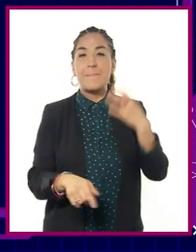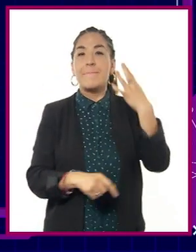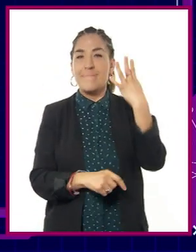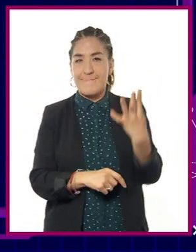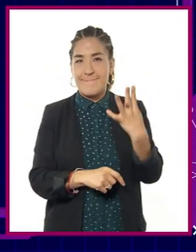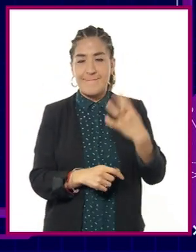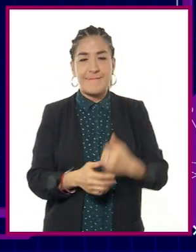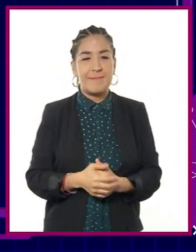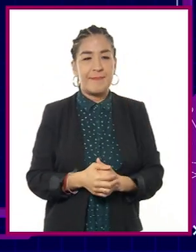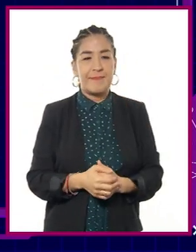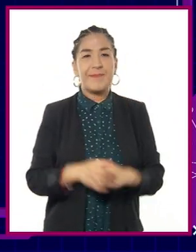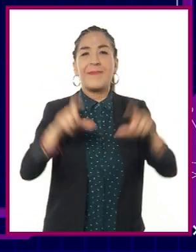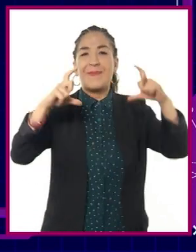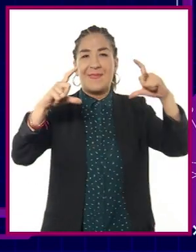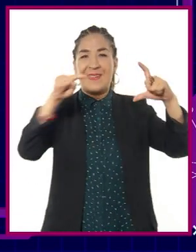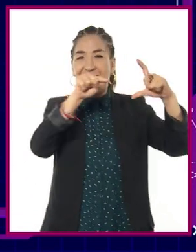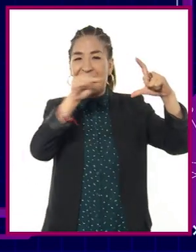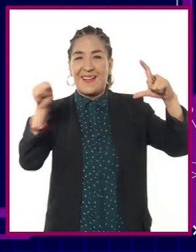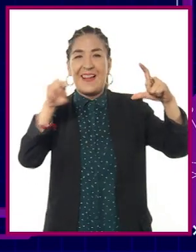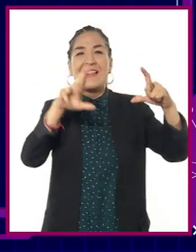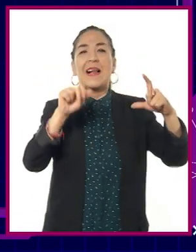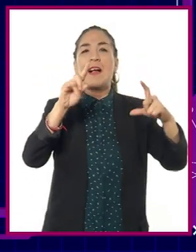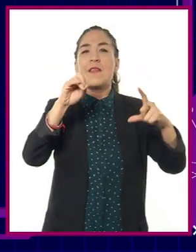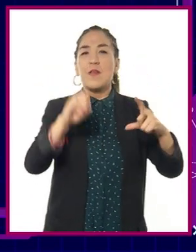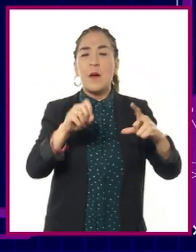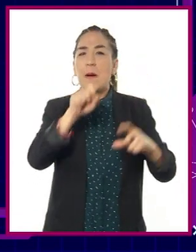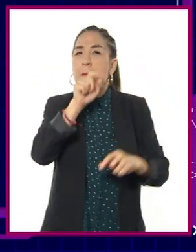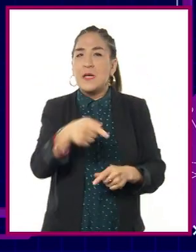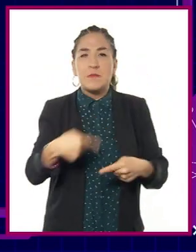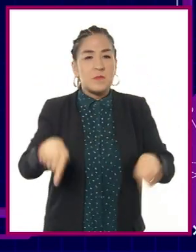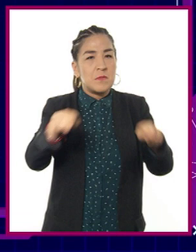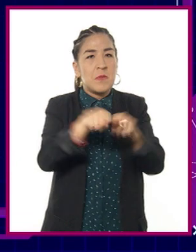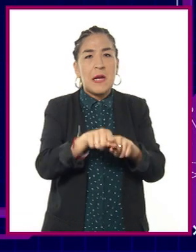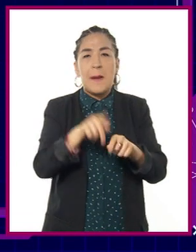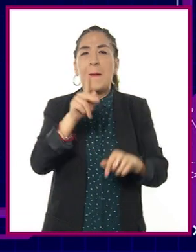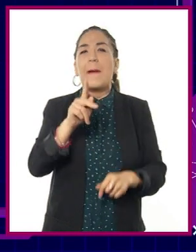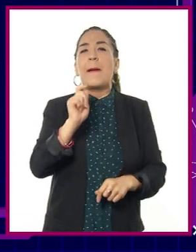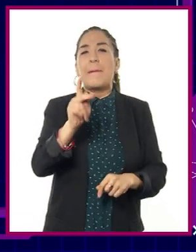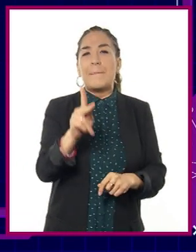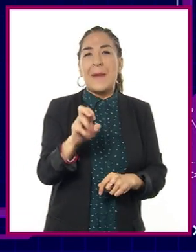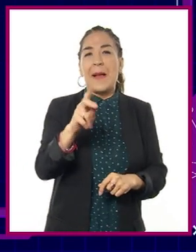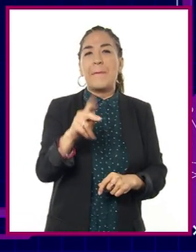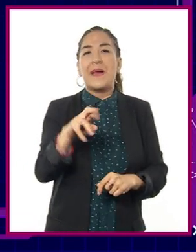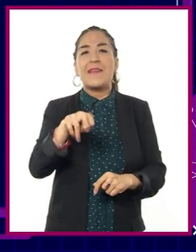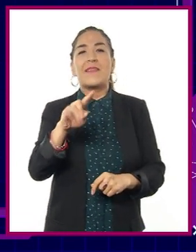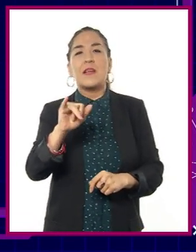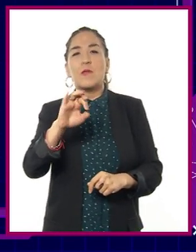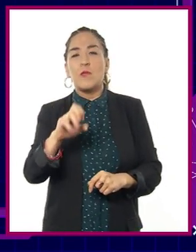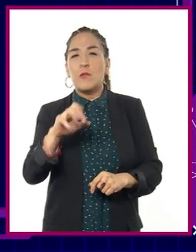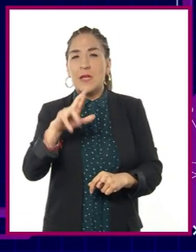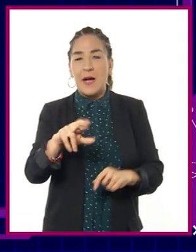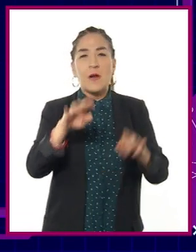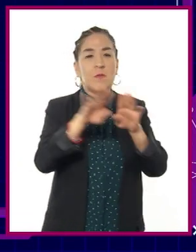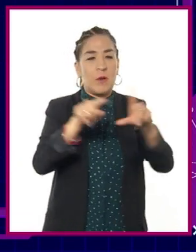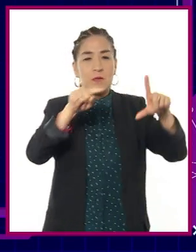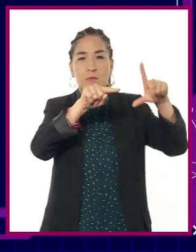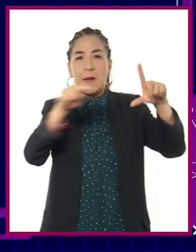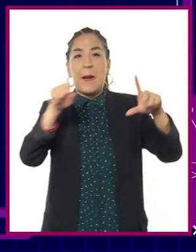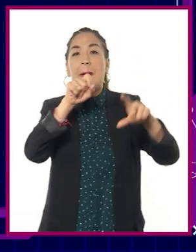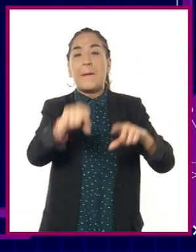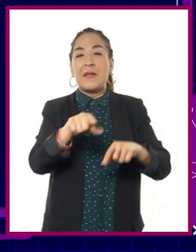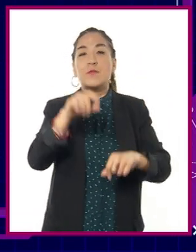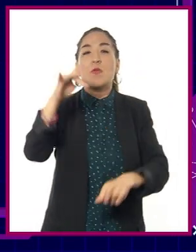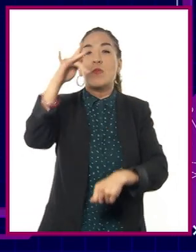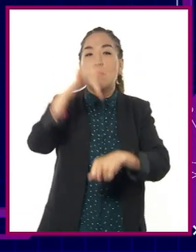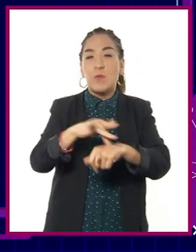4. El radio de una circunferencia es siempre perpendicular a la recta tangente en el